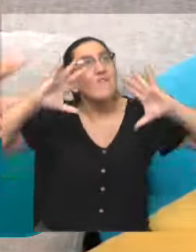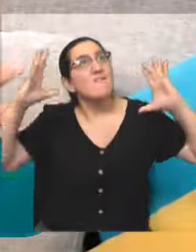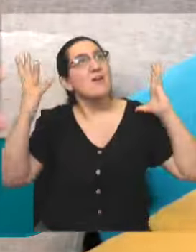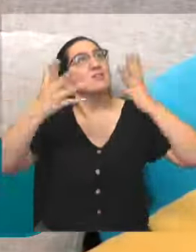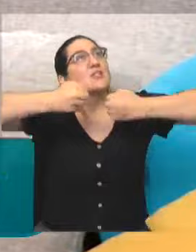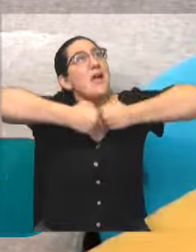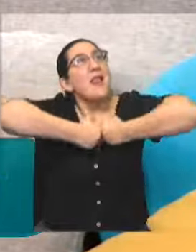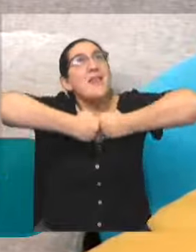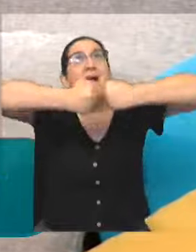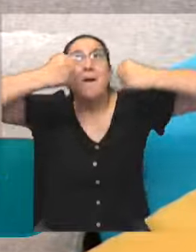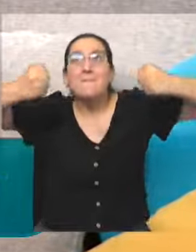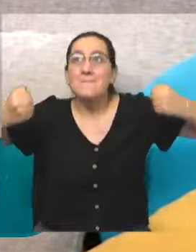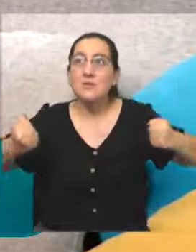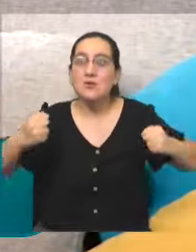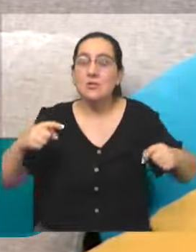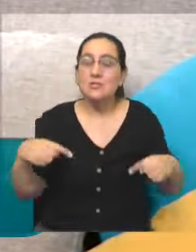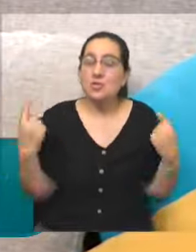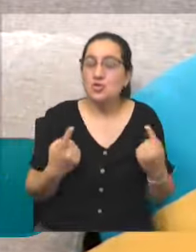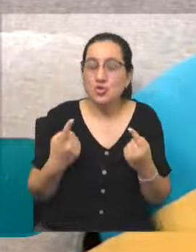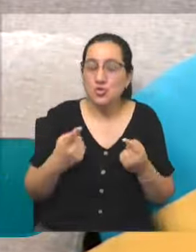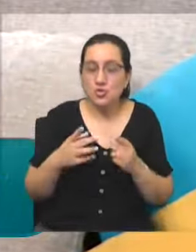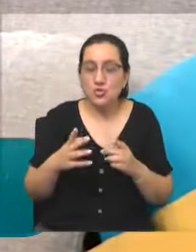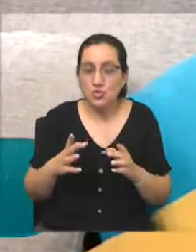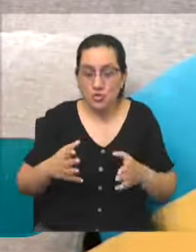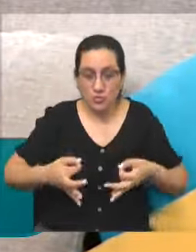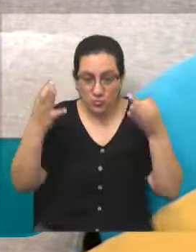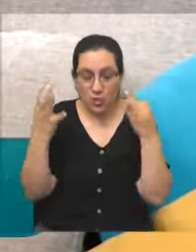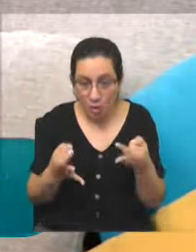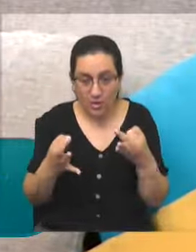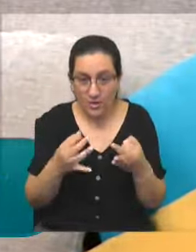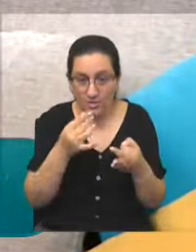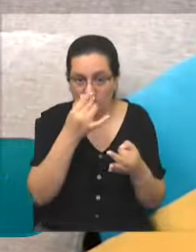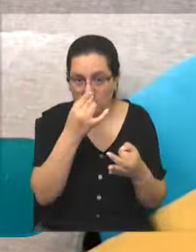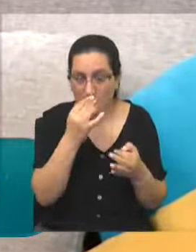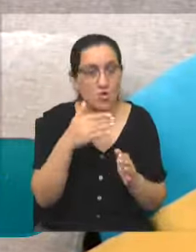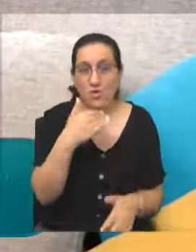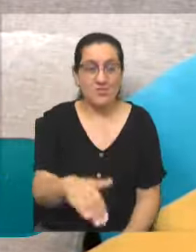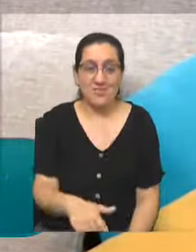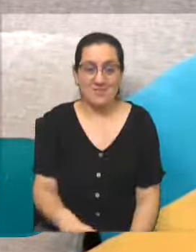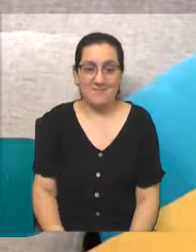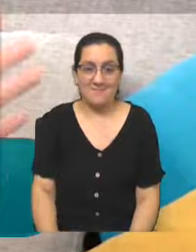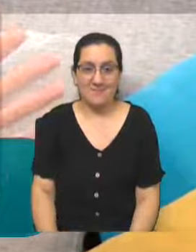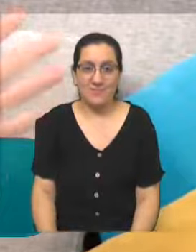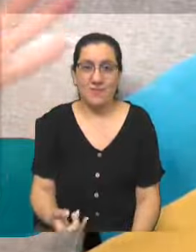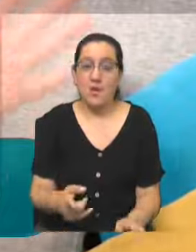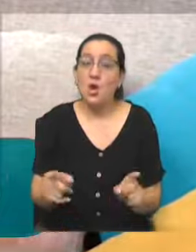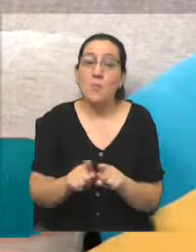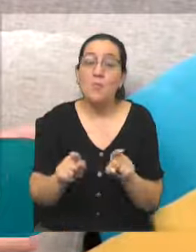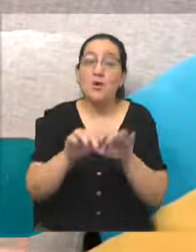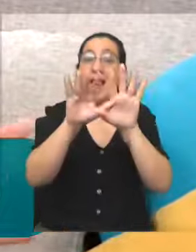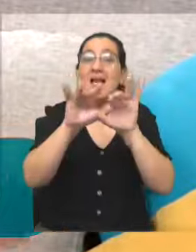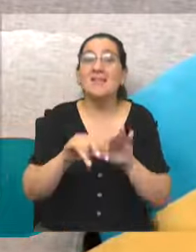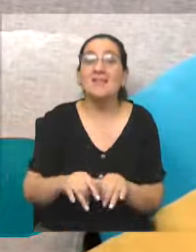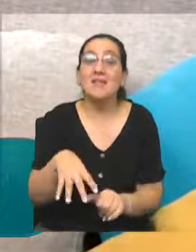amplio que si nosotros no somos concretos, concisos, no lo entiendes. Bien. Es como la cartita de Papá